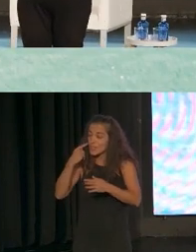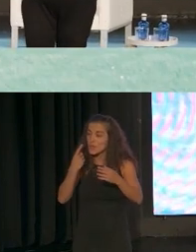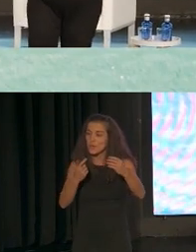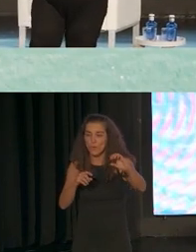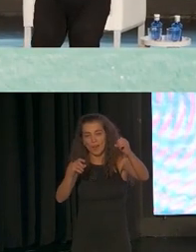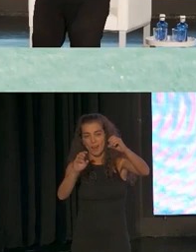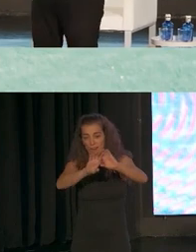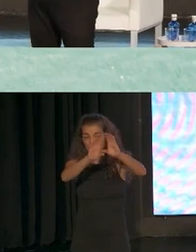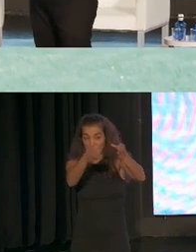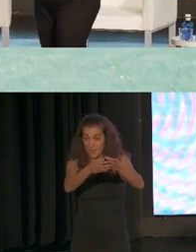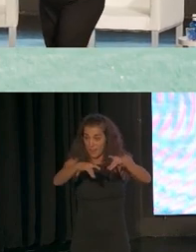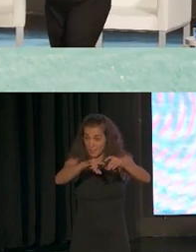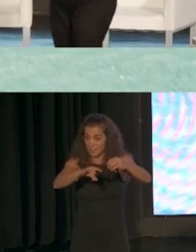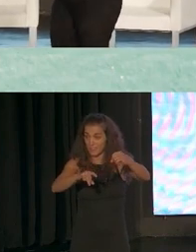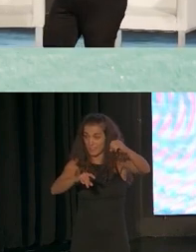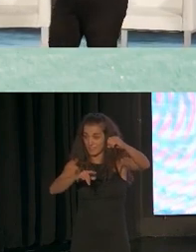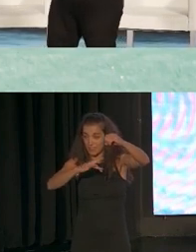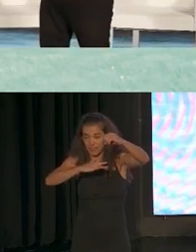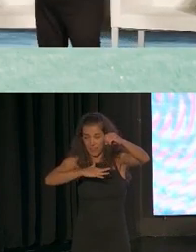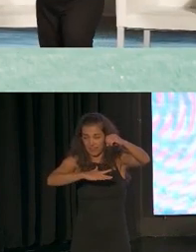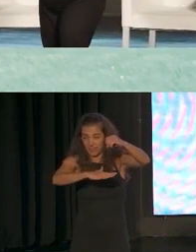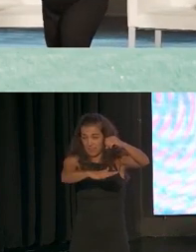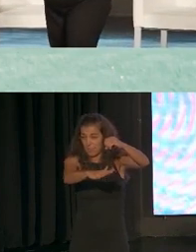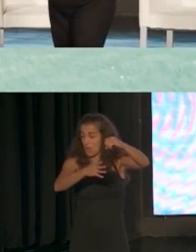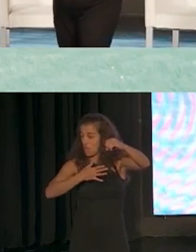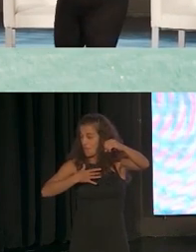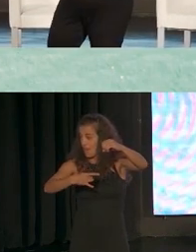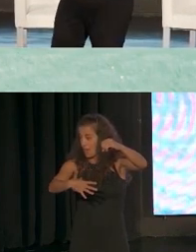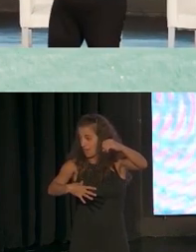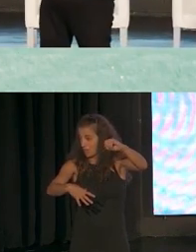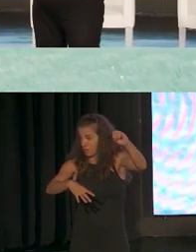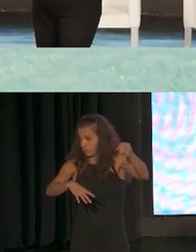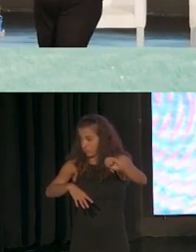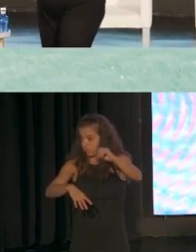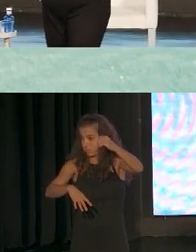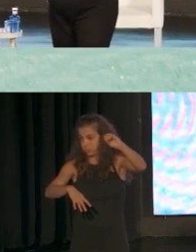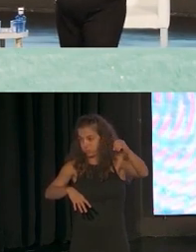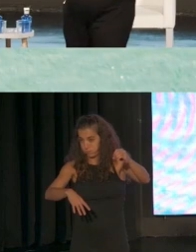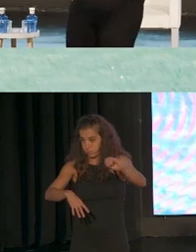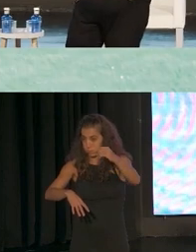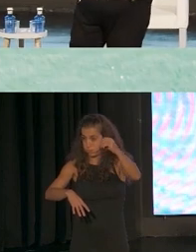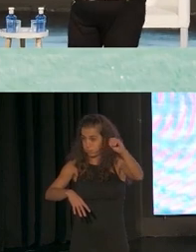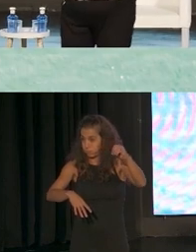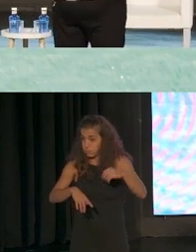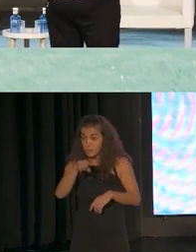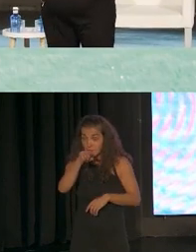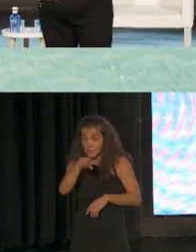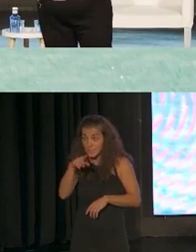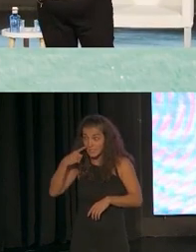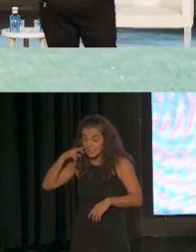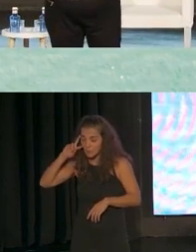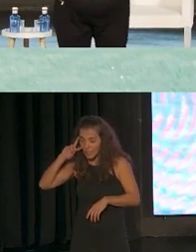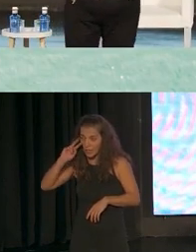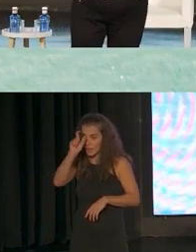entre eh un mar blanco y tal eh claro esta experiencia a los